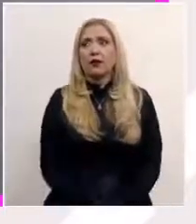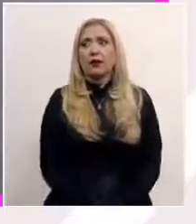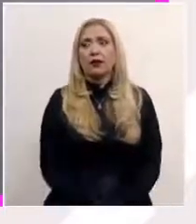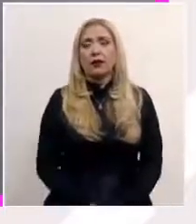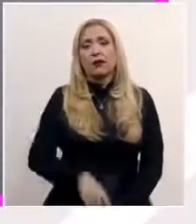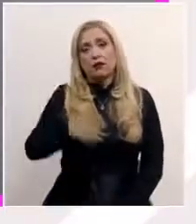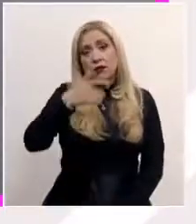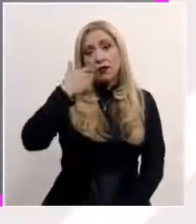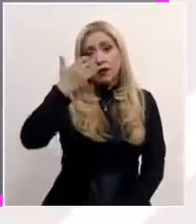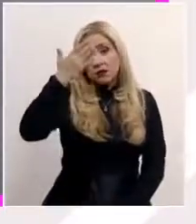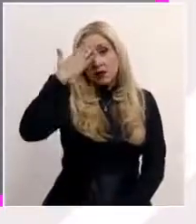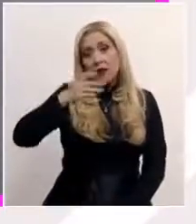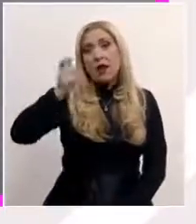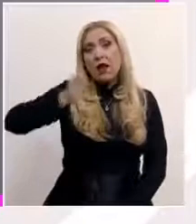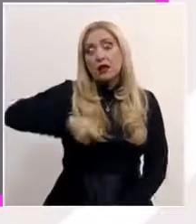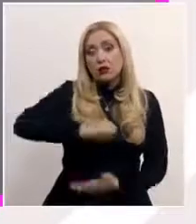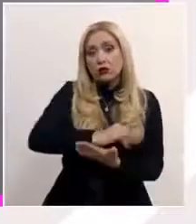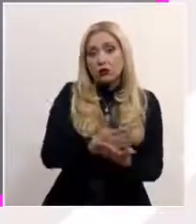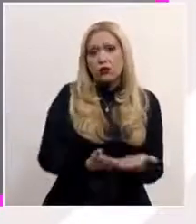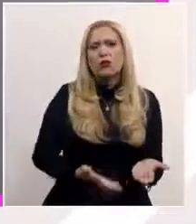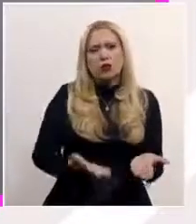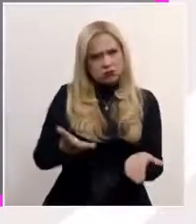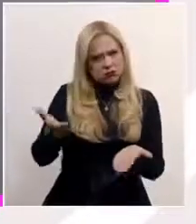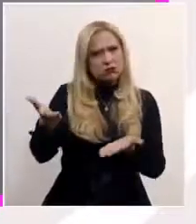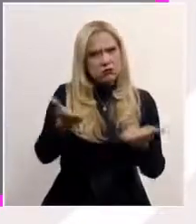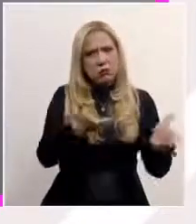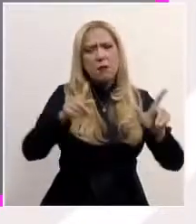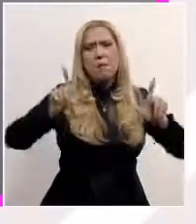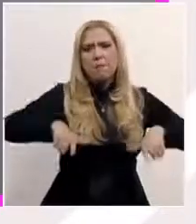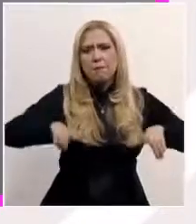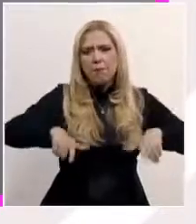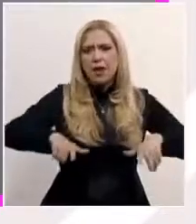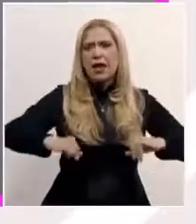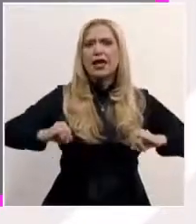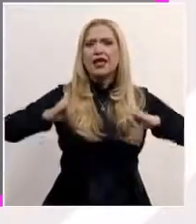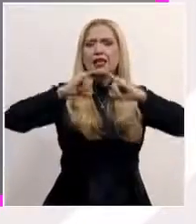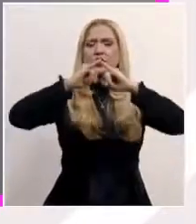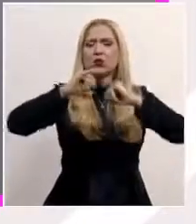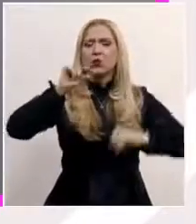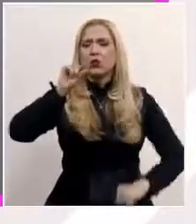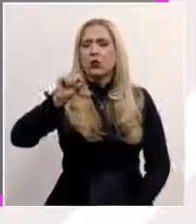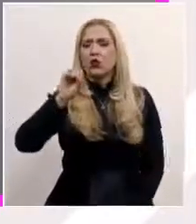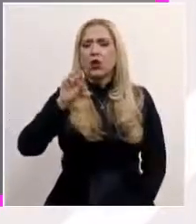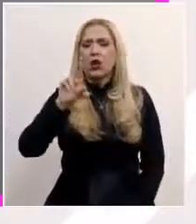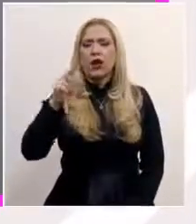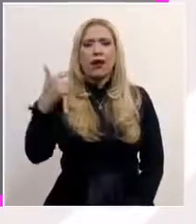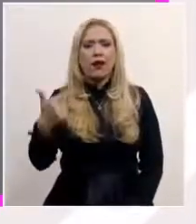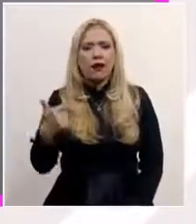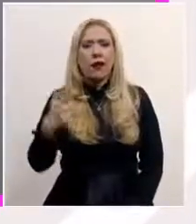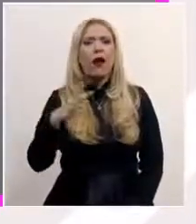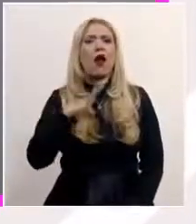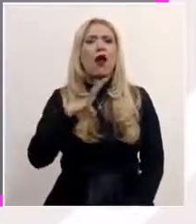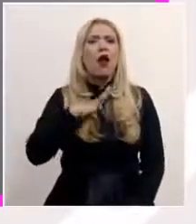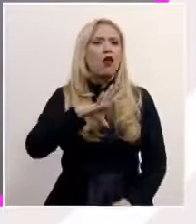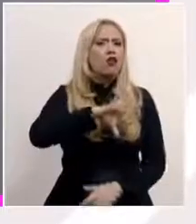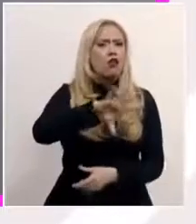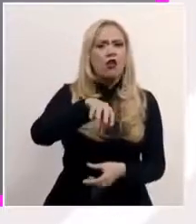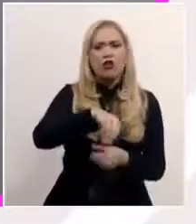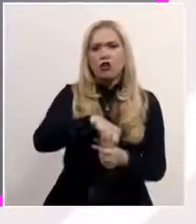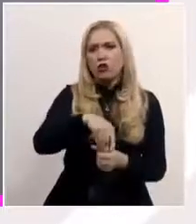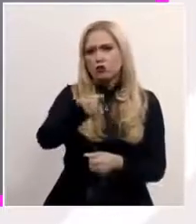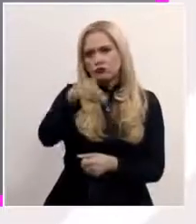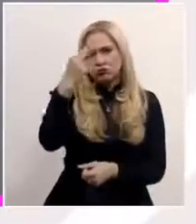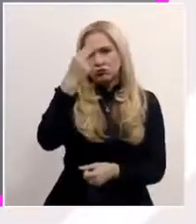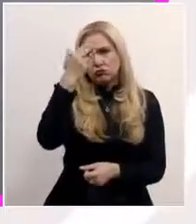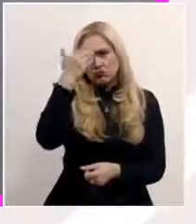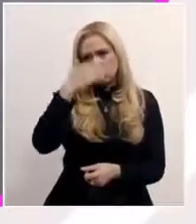quieren conocer más sobre esta información, les invito a que vayan a la página de earlyinstitute.org. Ahí tenemos toda la información que puede